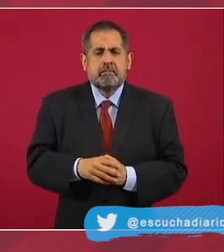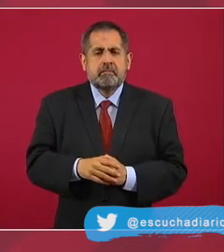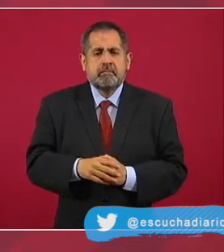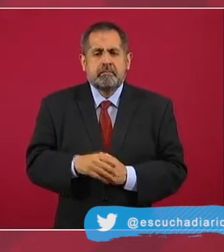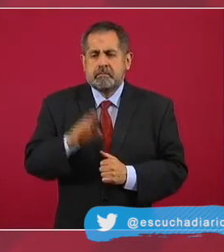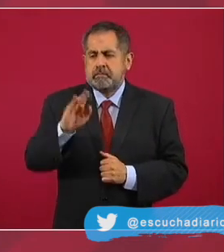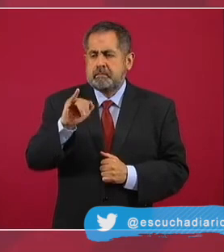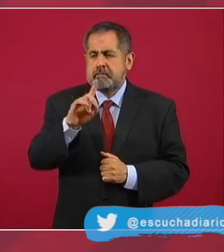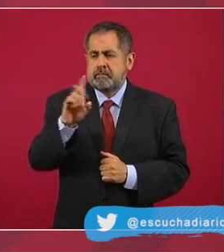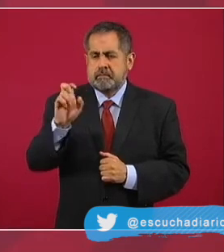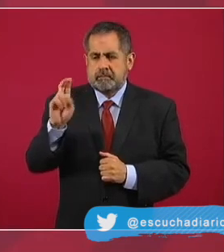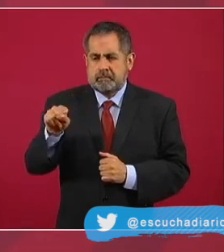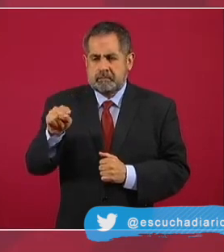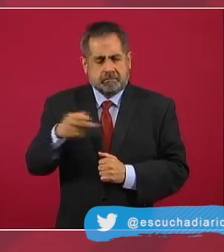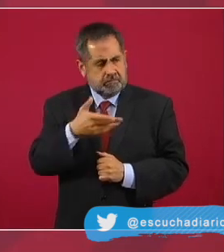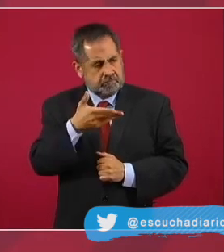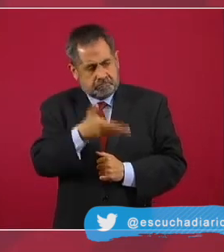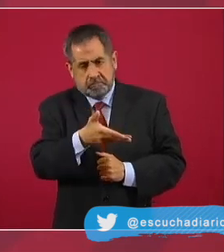Biden,